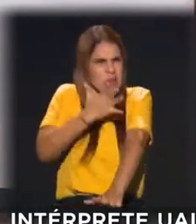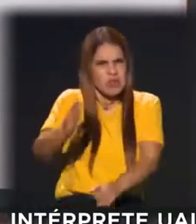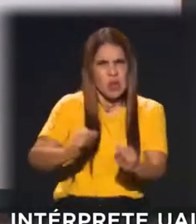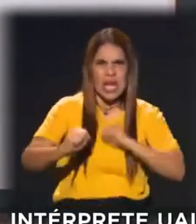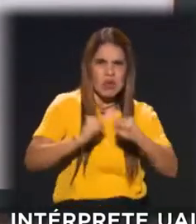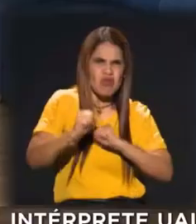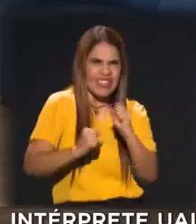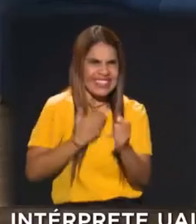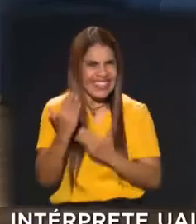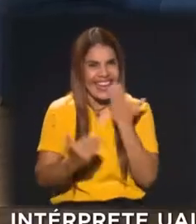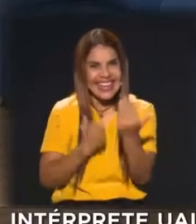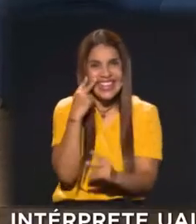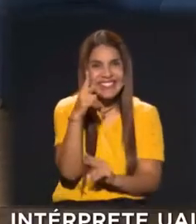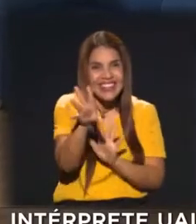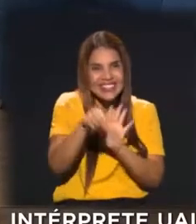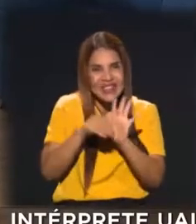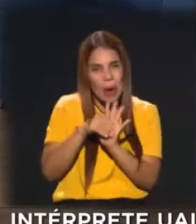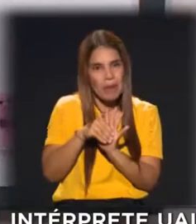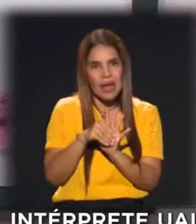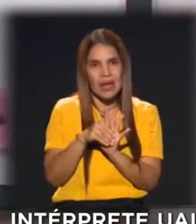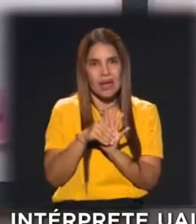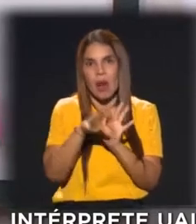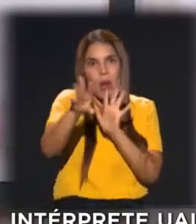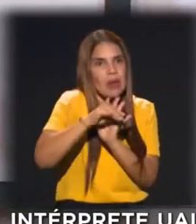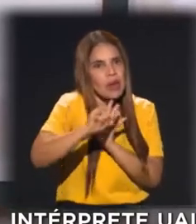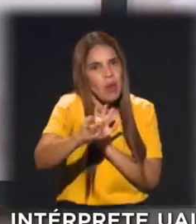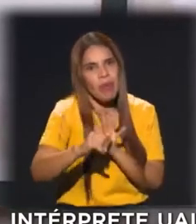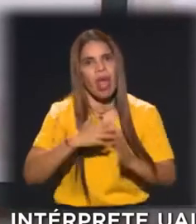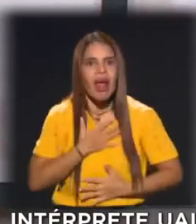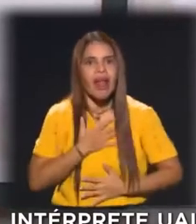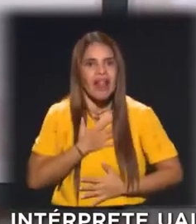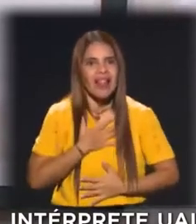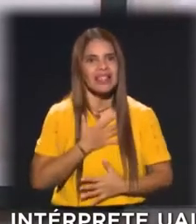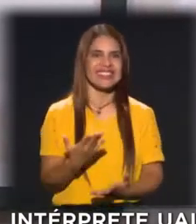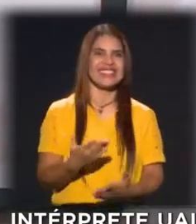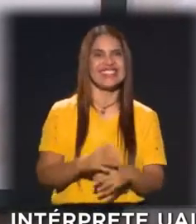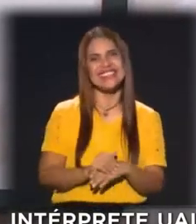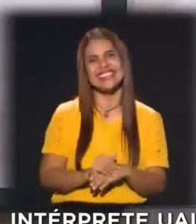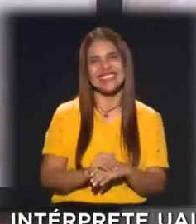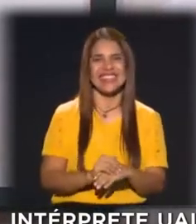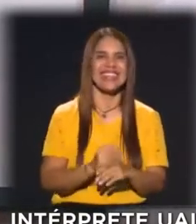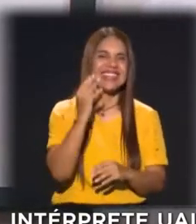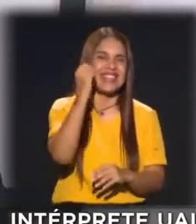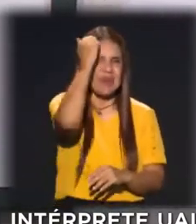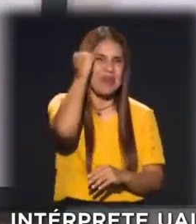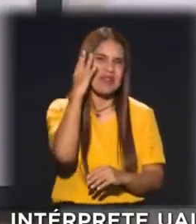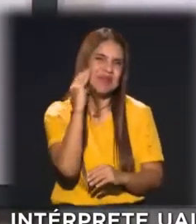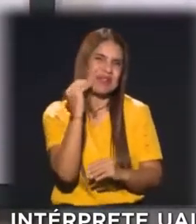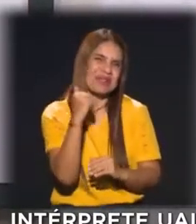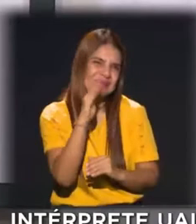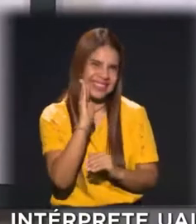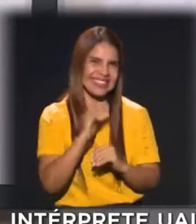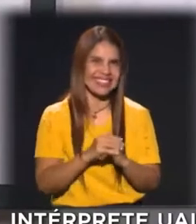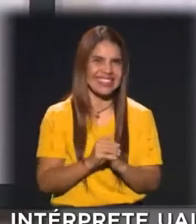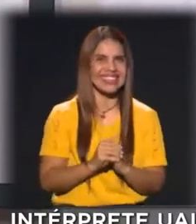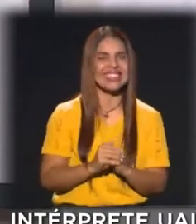todo, usted se anima mucho, pero lo hace a su ritmo, no lo vaya a hacer al ritmo del profe, porque el profe tiene una capacidad un poquito, y entonces ahí.